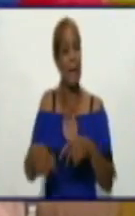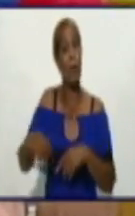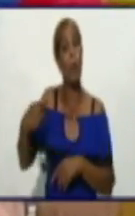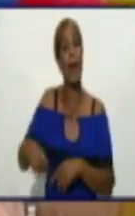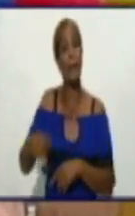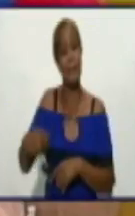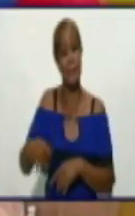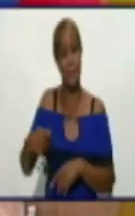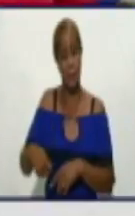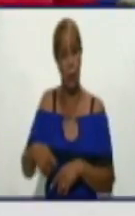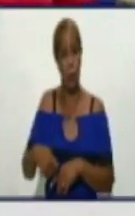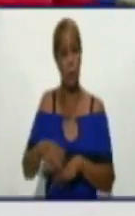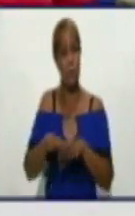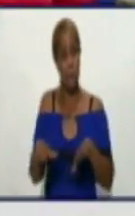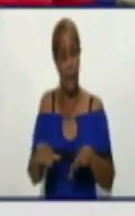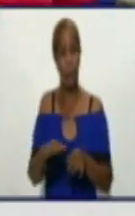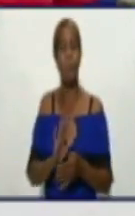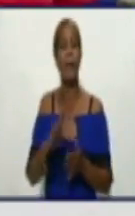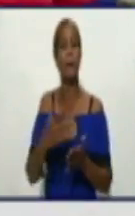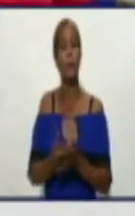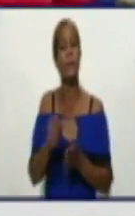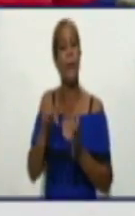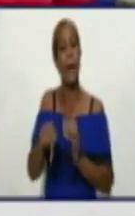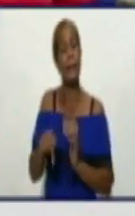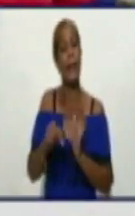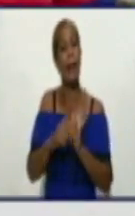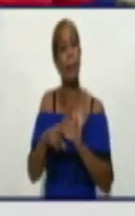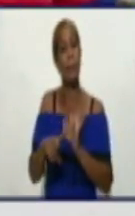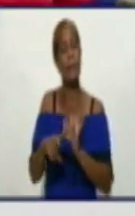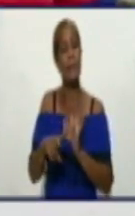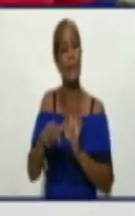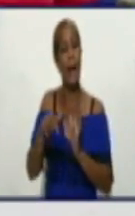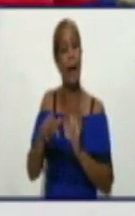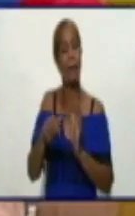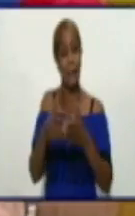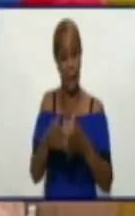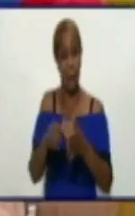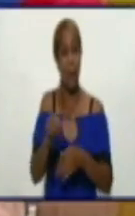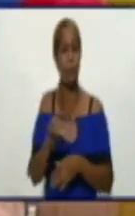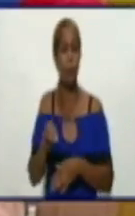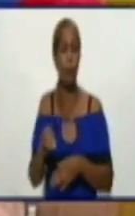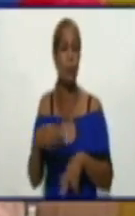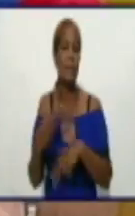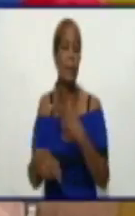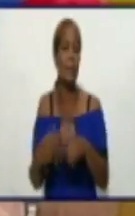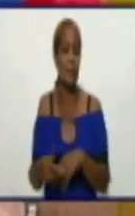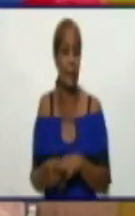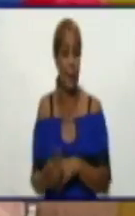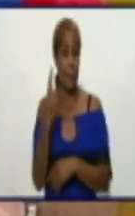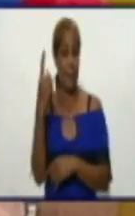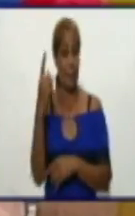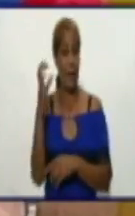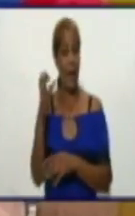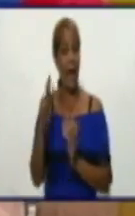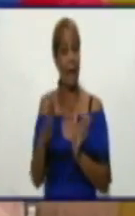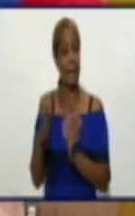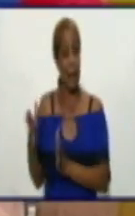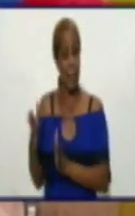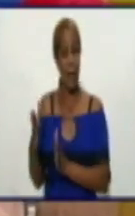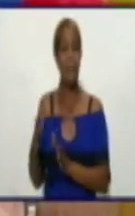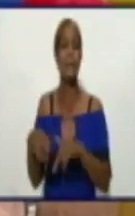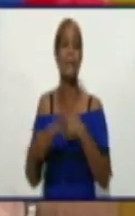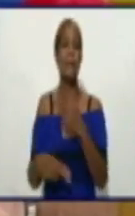realizar. Aquí en la provincia, este proceso, ¿dónde se va a hacer? A ver, en una primera etapa se va a desarrollar en los 13 municipios